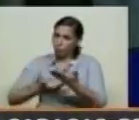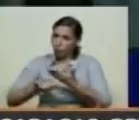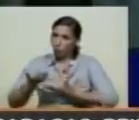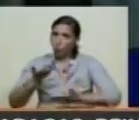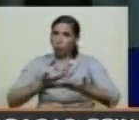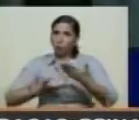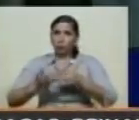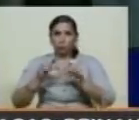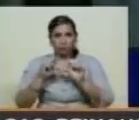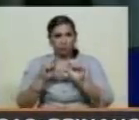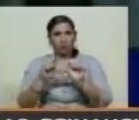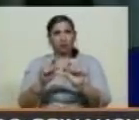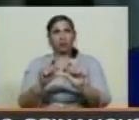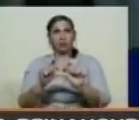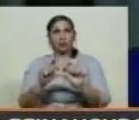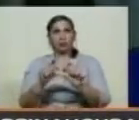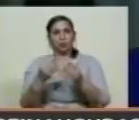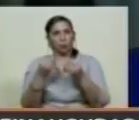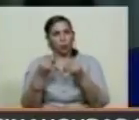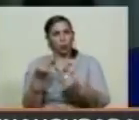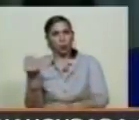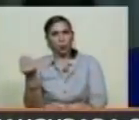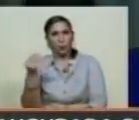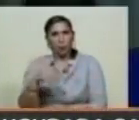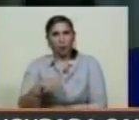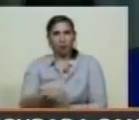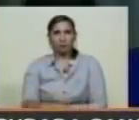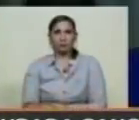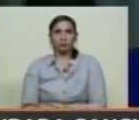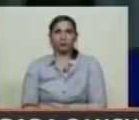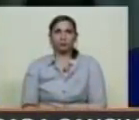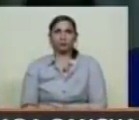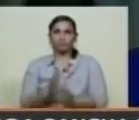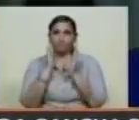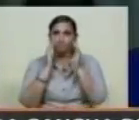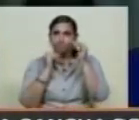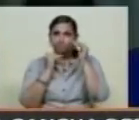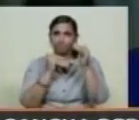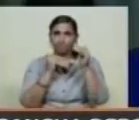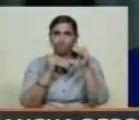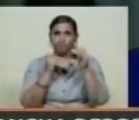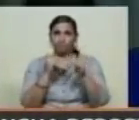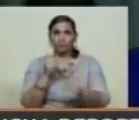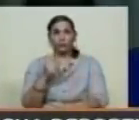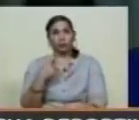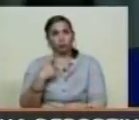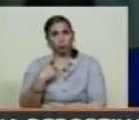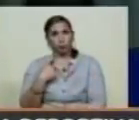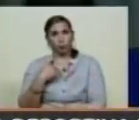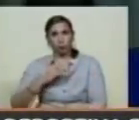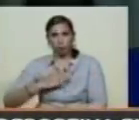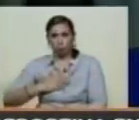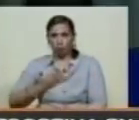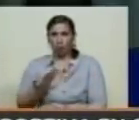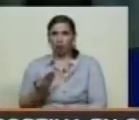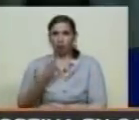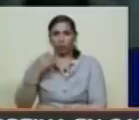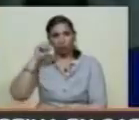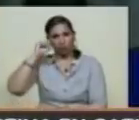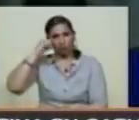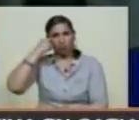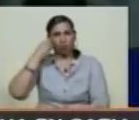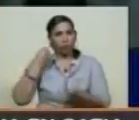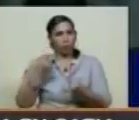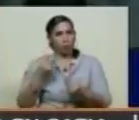seguir haciendo mucho más juntos, no puedo sino recordar el espíritu sanmartiniano y